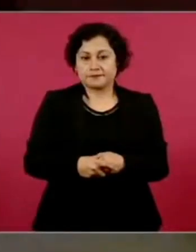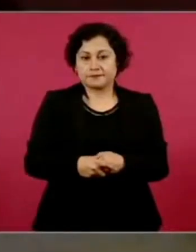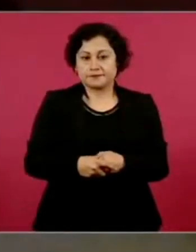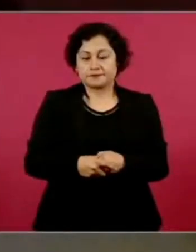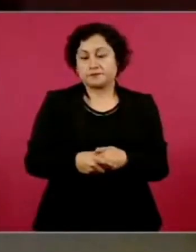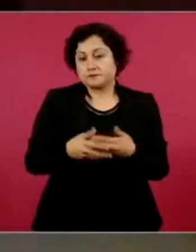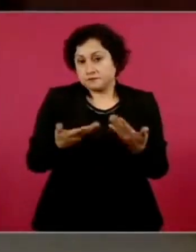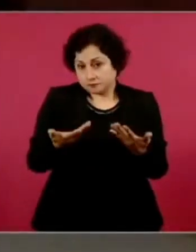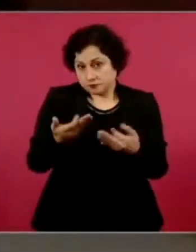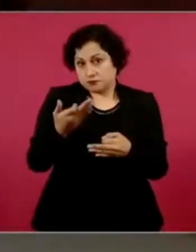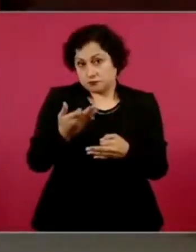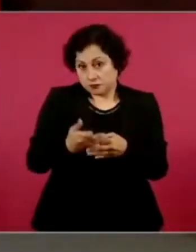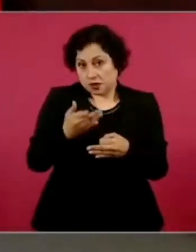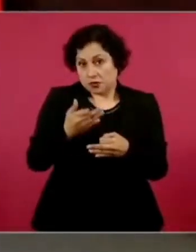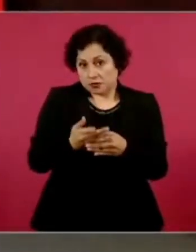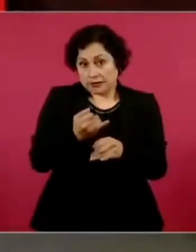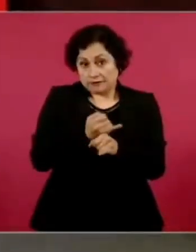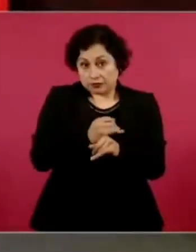Socializar pues información,